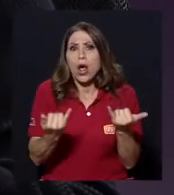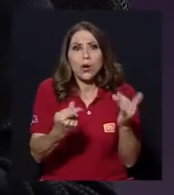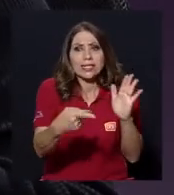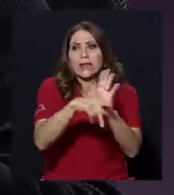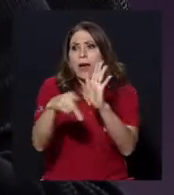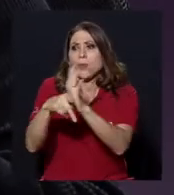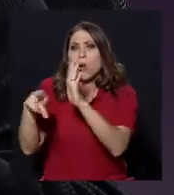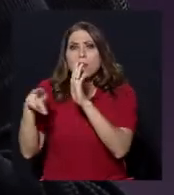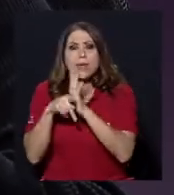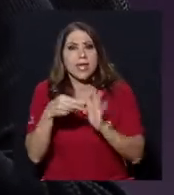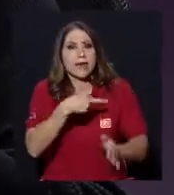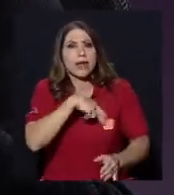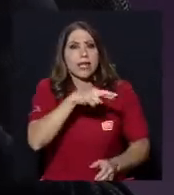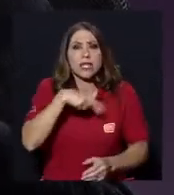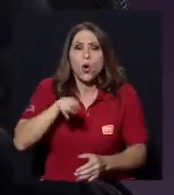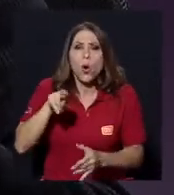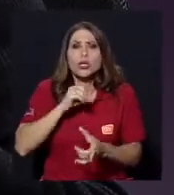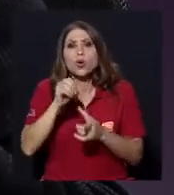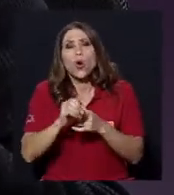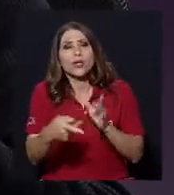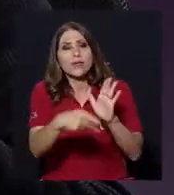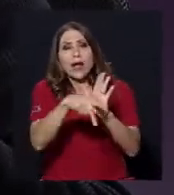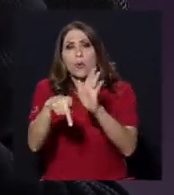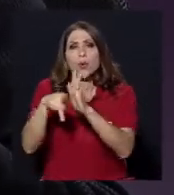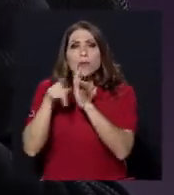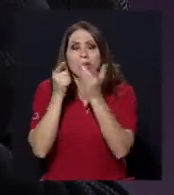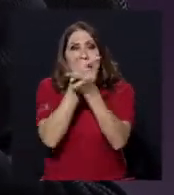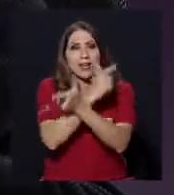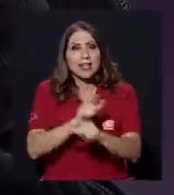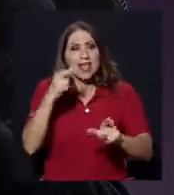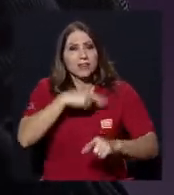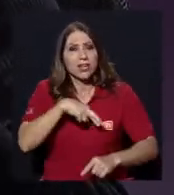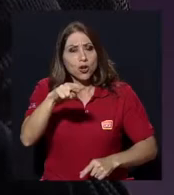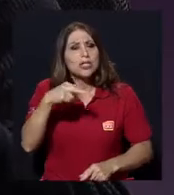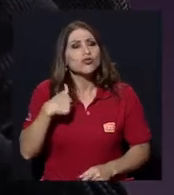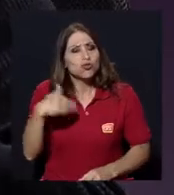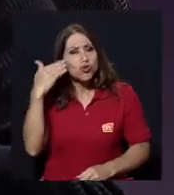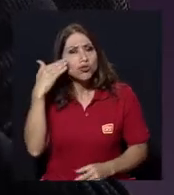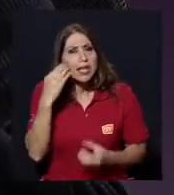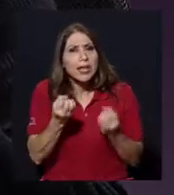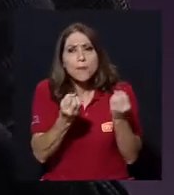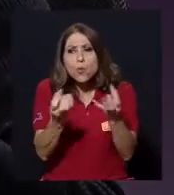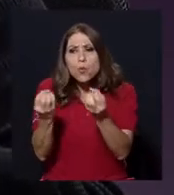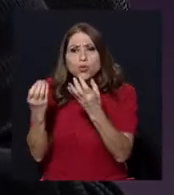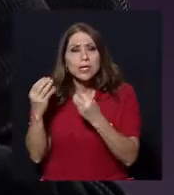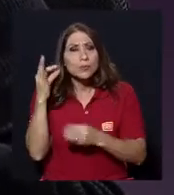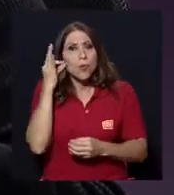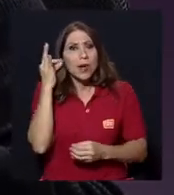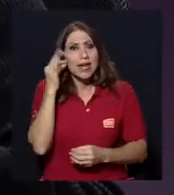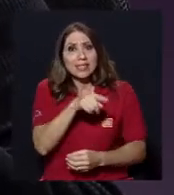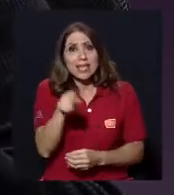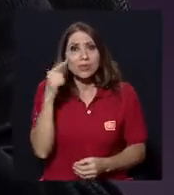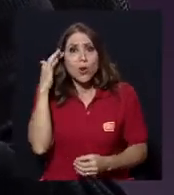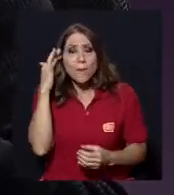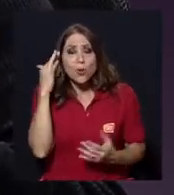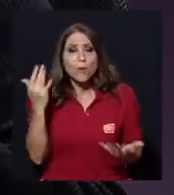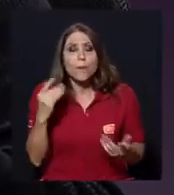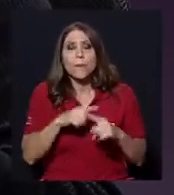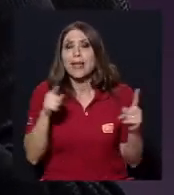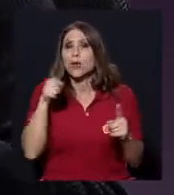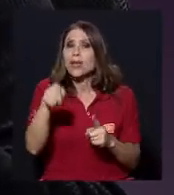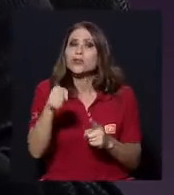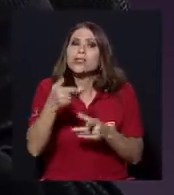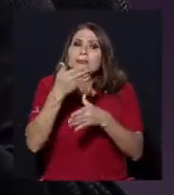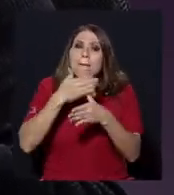el ejercicio religioso, que se van a prohibir las libertades religiosas. Yo sé que a muchas mujeres esto les ha preocupado, ¿verdad? Pero esto es